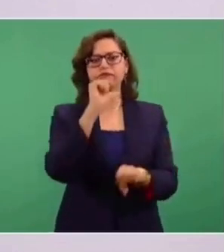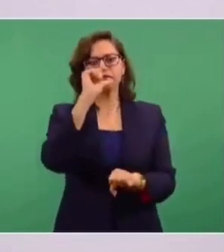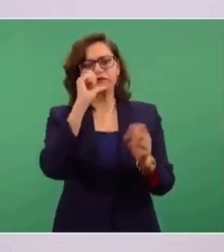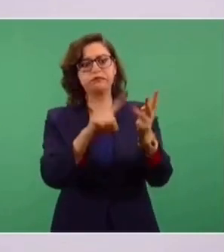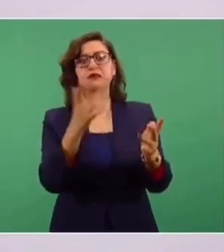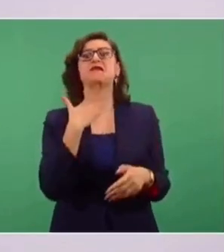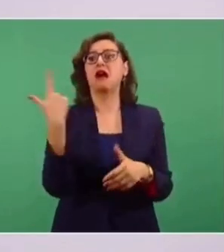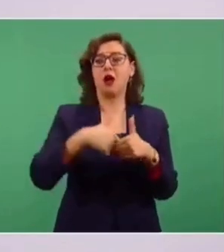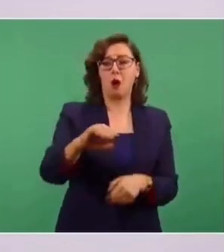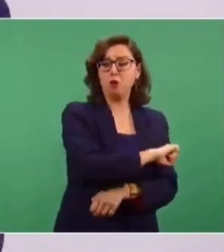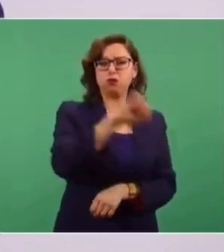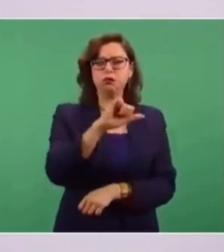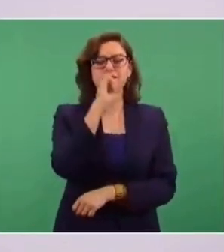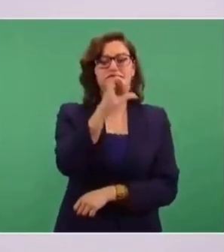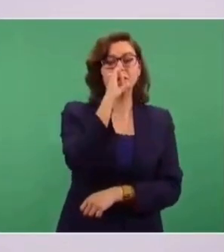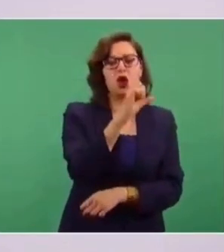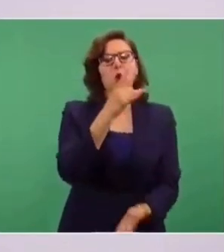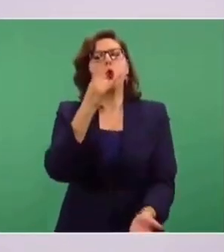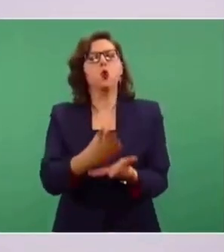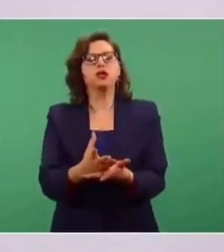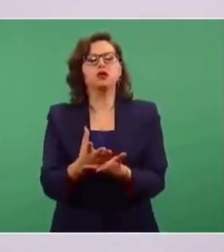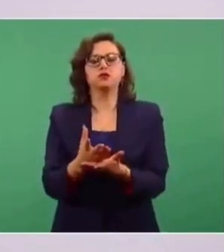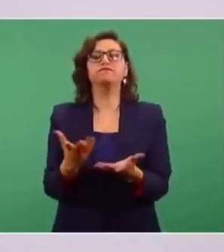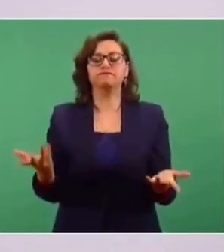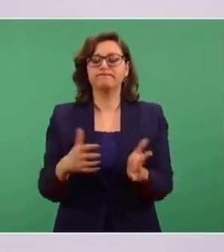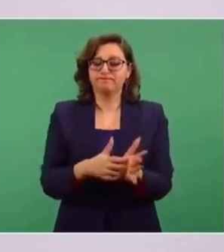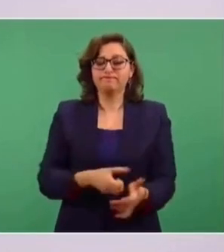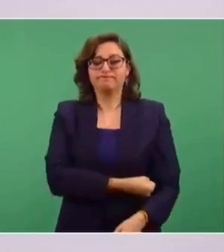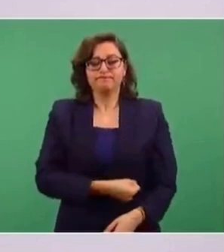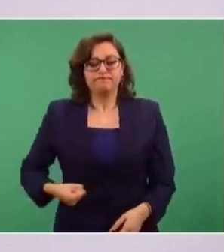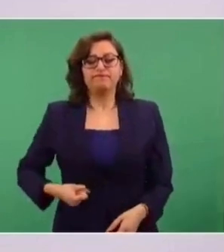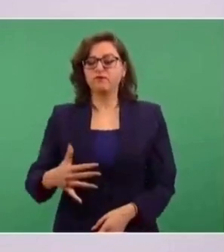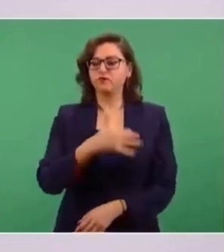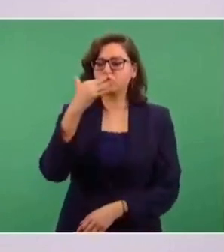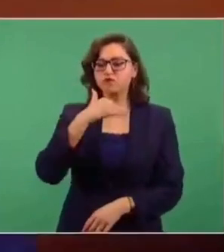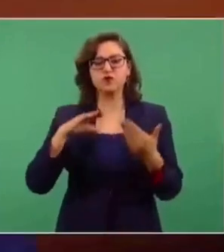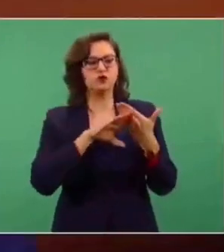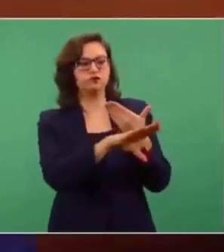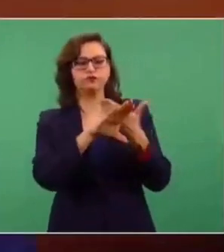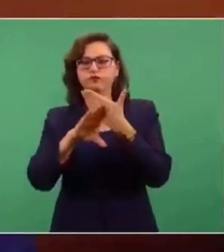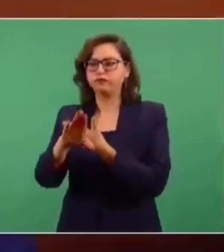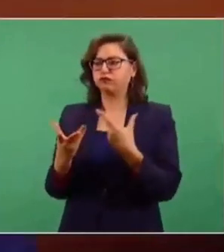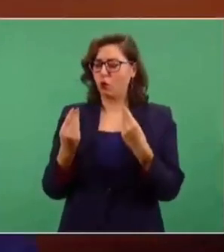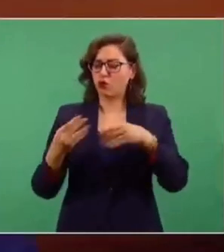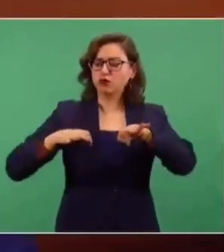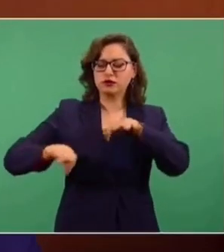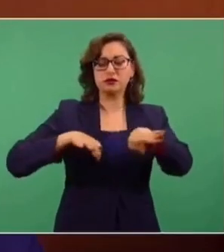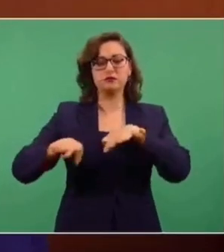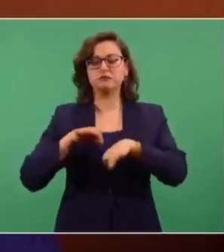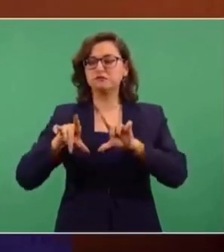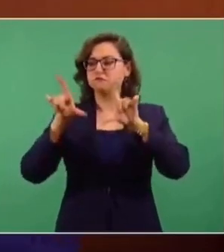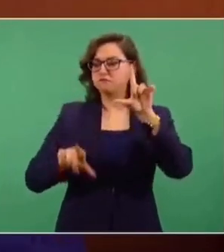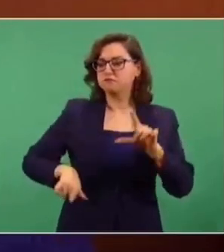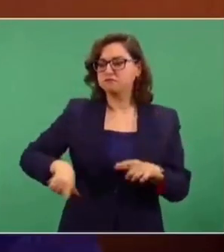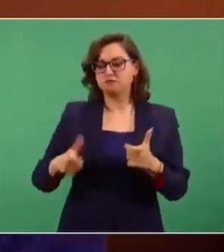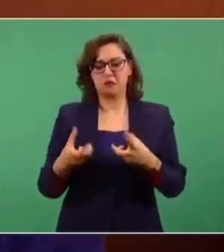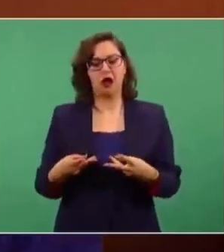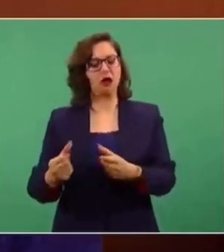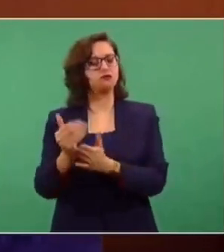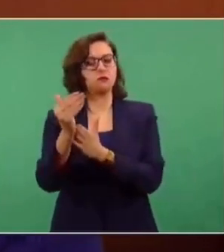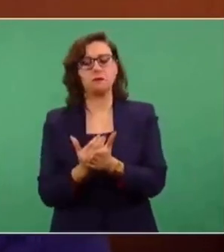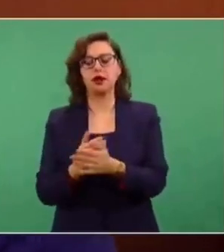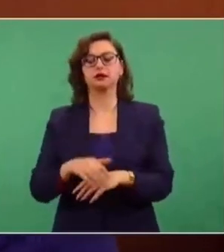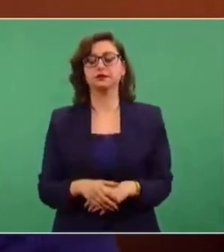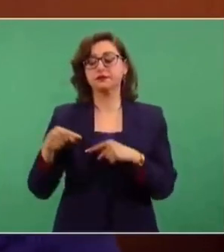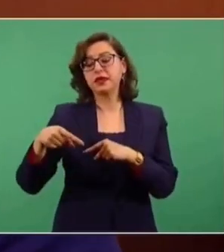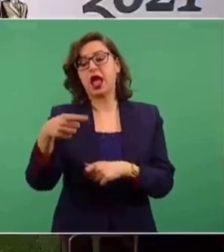corrupción, con eficiencia administrativa, con mucho trabajo y con austeridad republicana. El pronóstico de crecimiento para este año ha